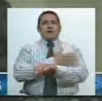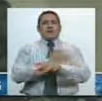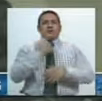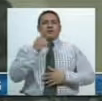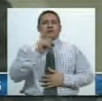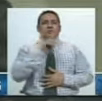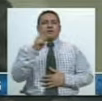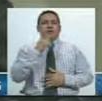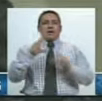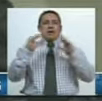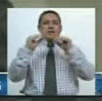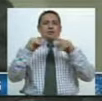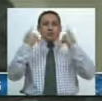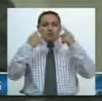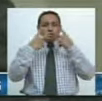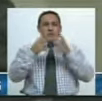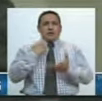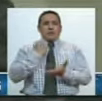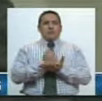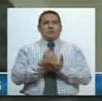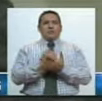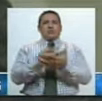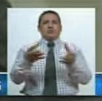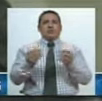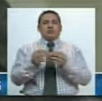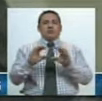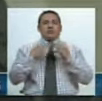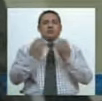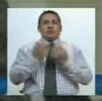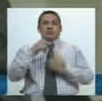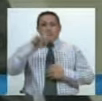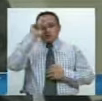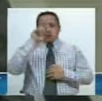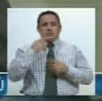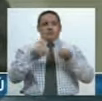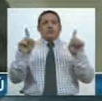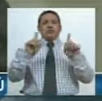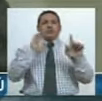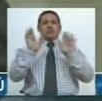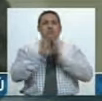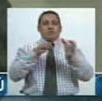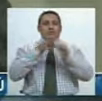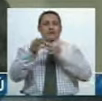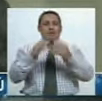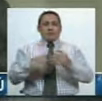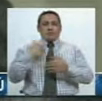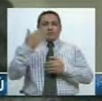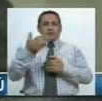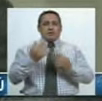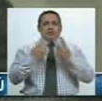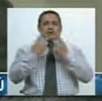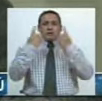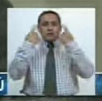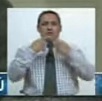sido contempladas en este dictamen que ha sido aprobado en mayoría por el Congreso de la República. Eso lo vamos a detallar más adelante.